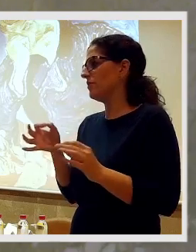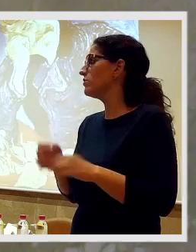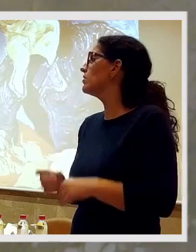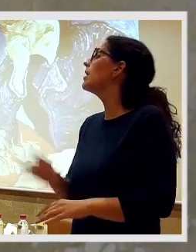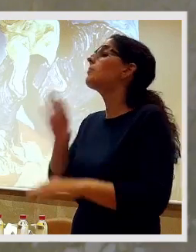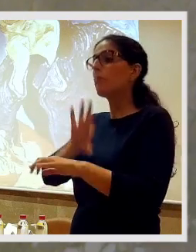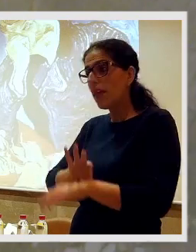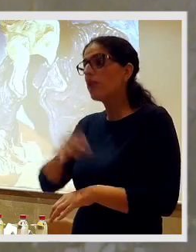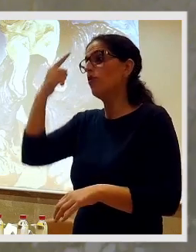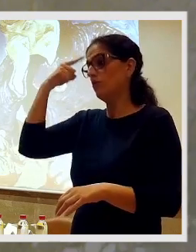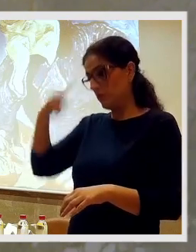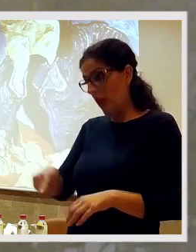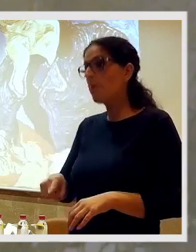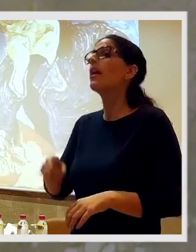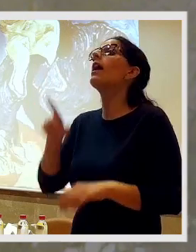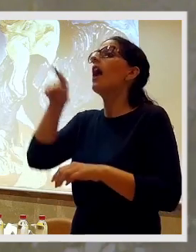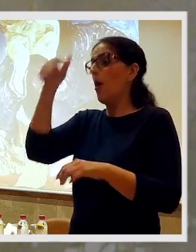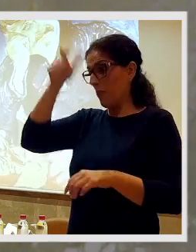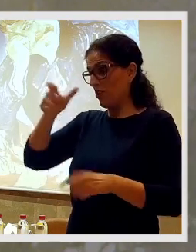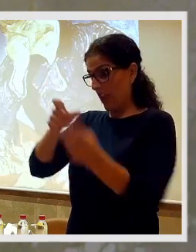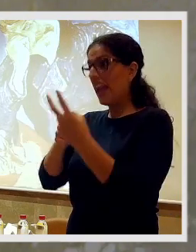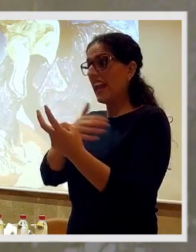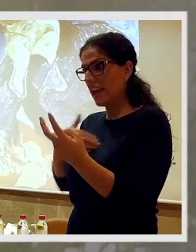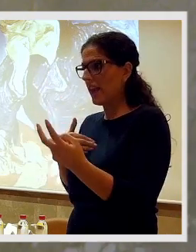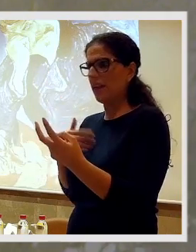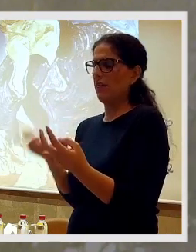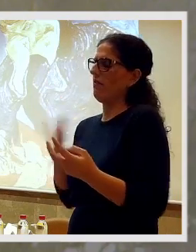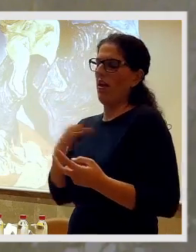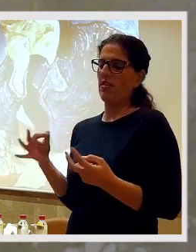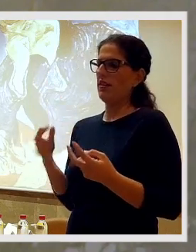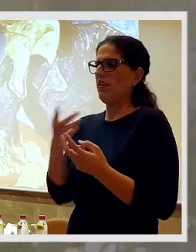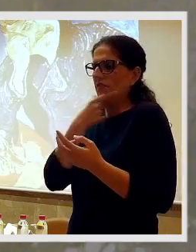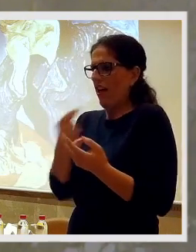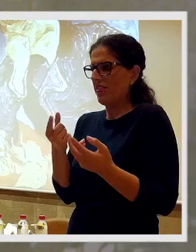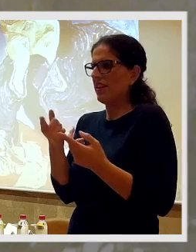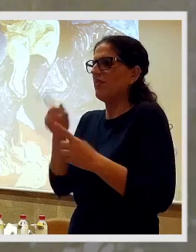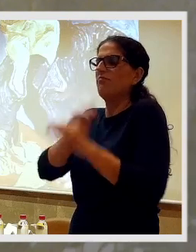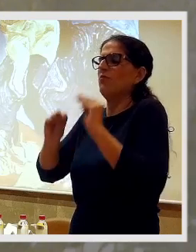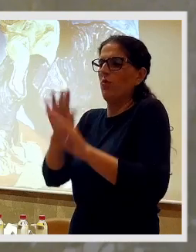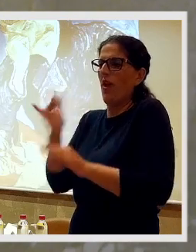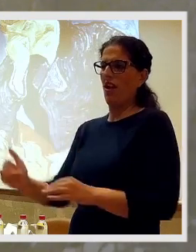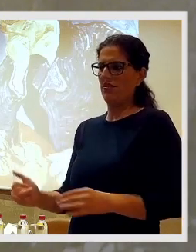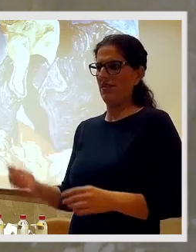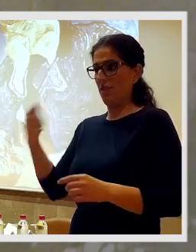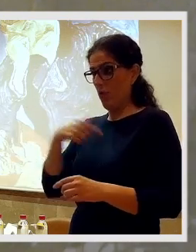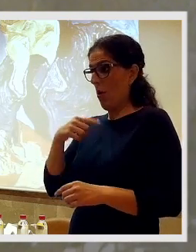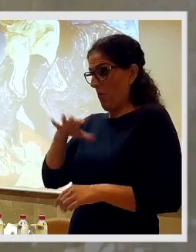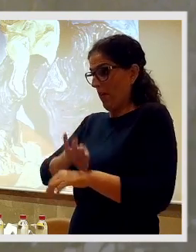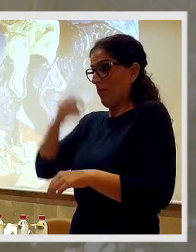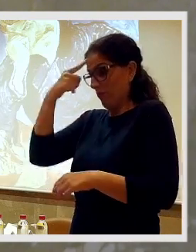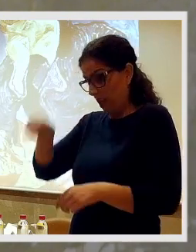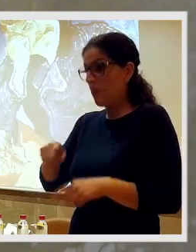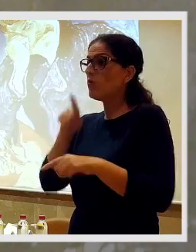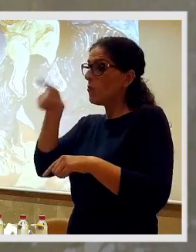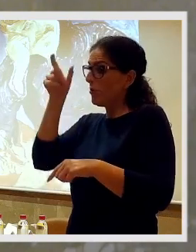médico sabe y el paciente quiere, hoy por hoy todos los factores cardiovasculares se pueden controlar, con los que